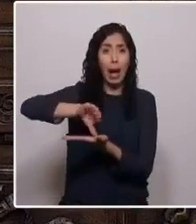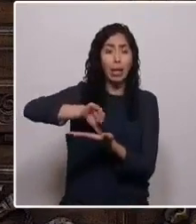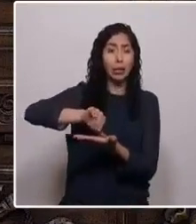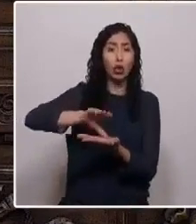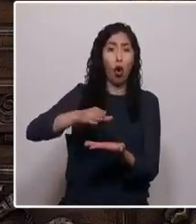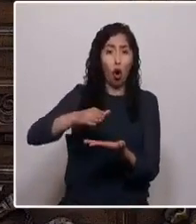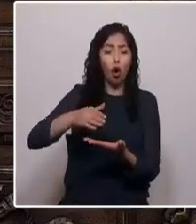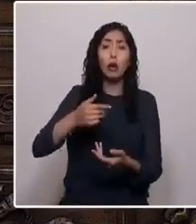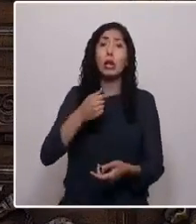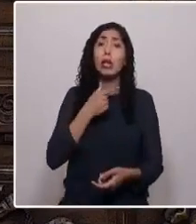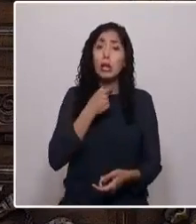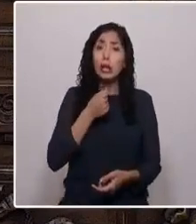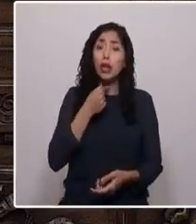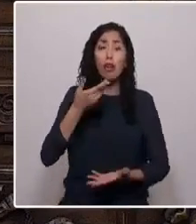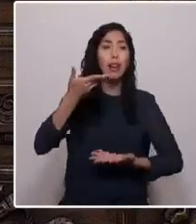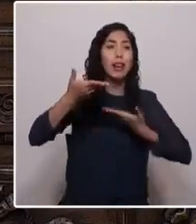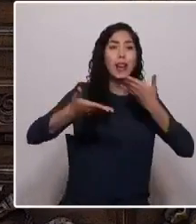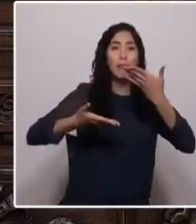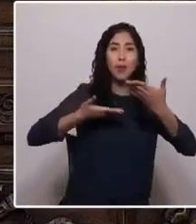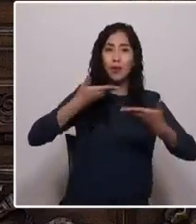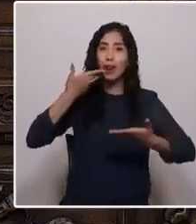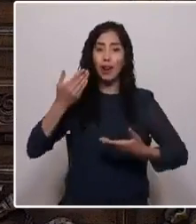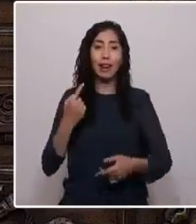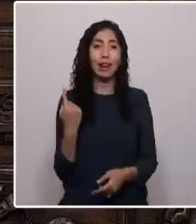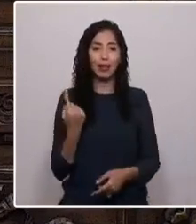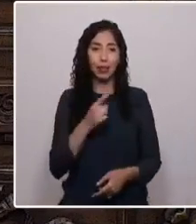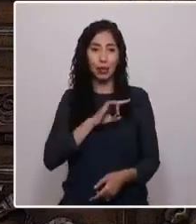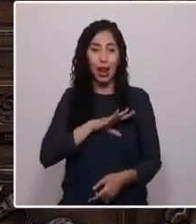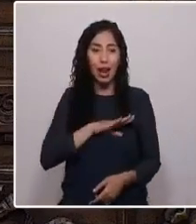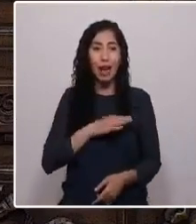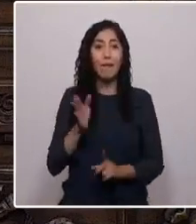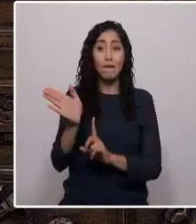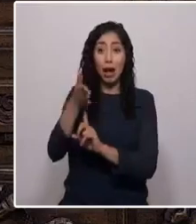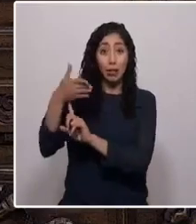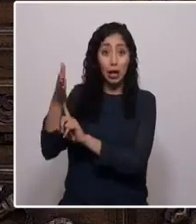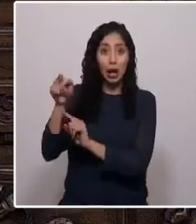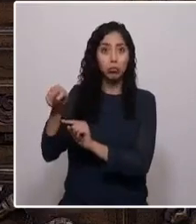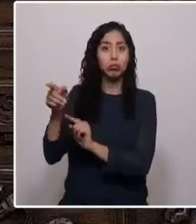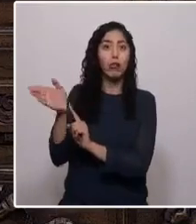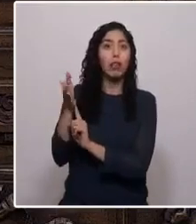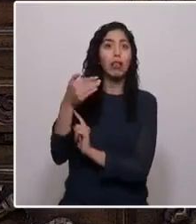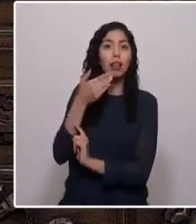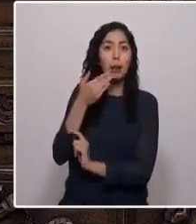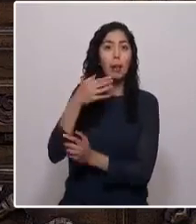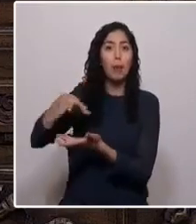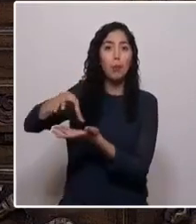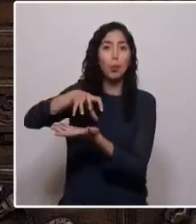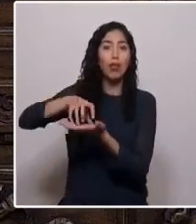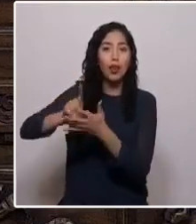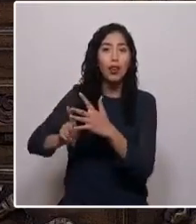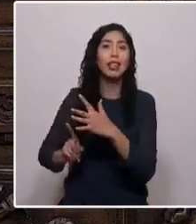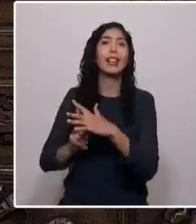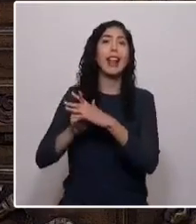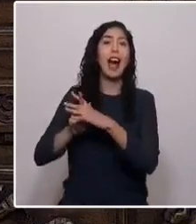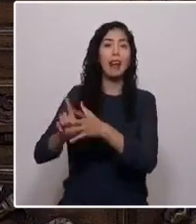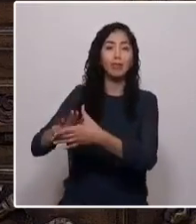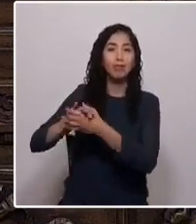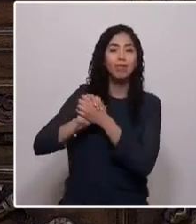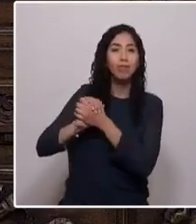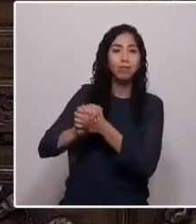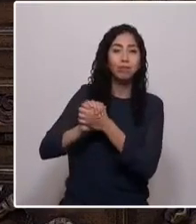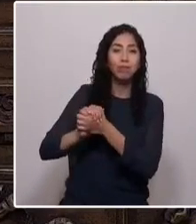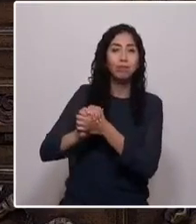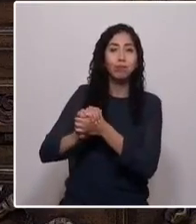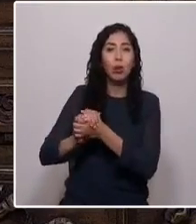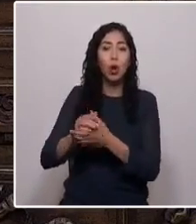y su bandera, para que junto a las banderas de los pueblos originarios flameen en fraternidad, reivindicación, justicia y